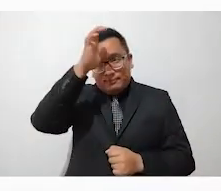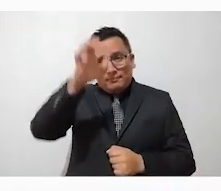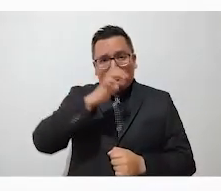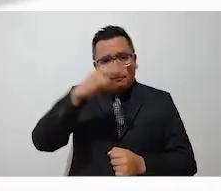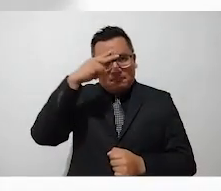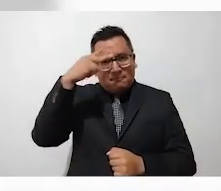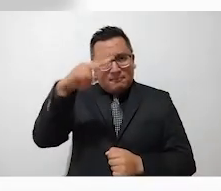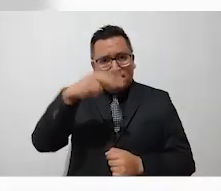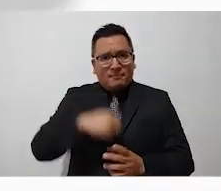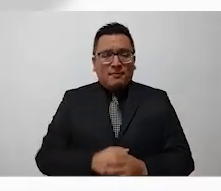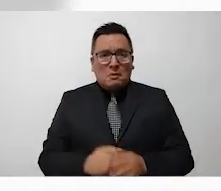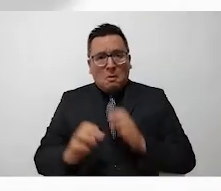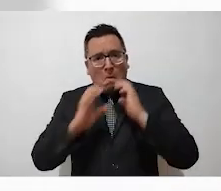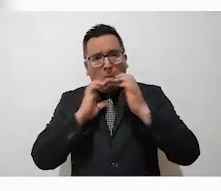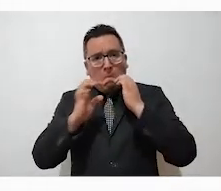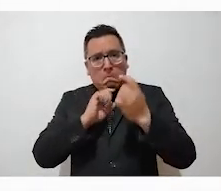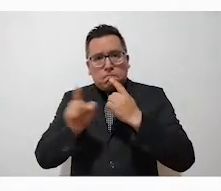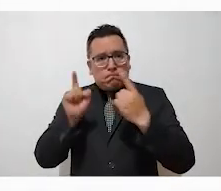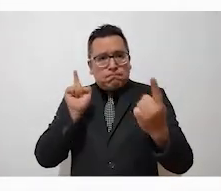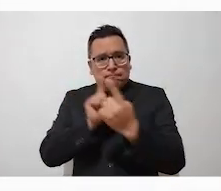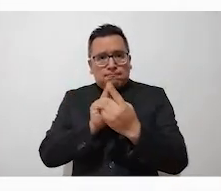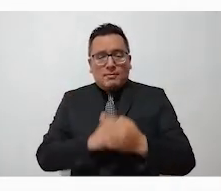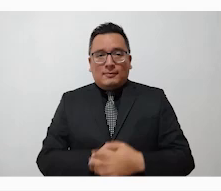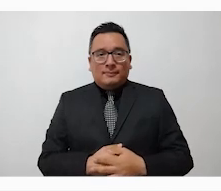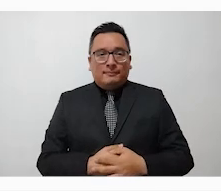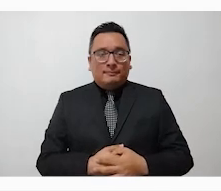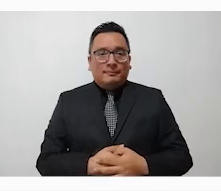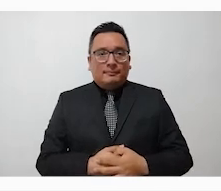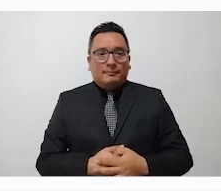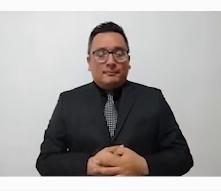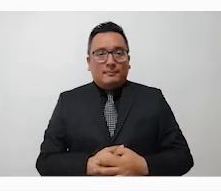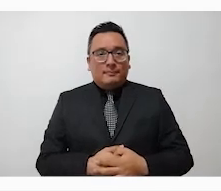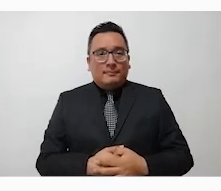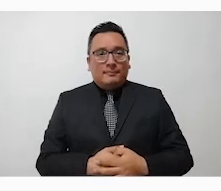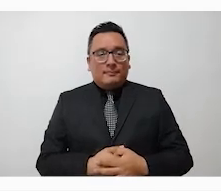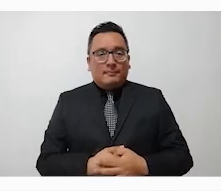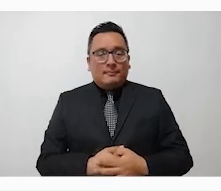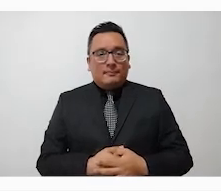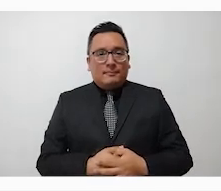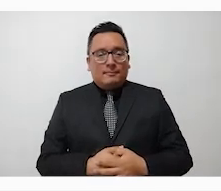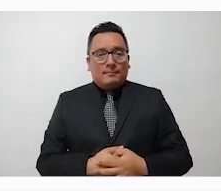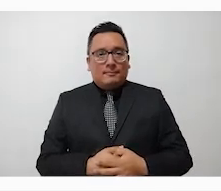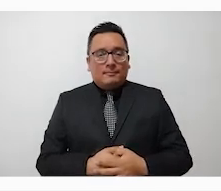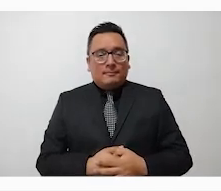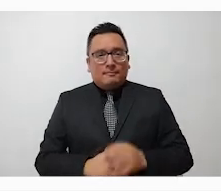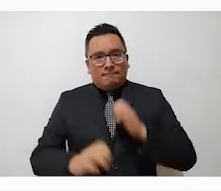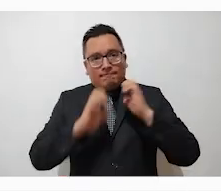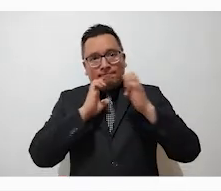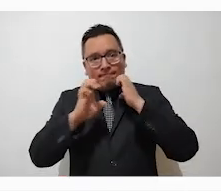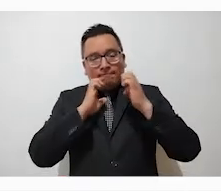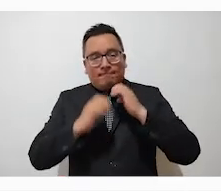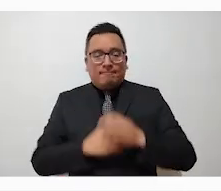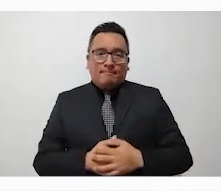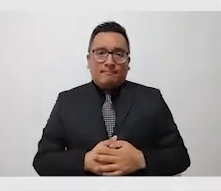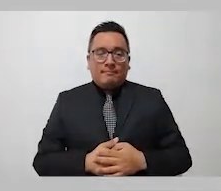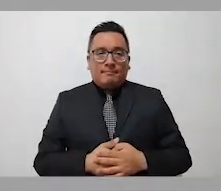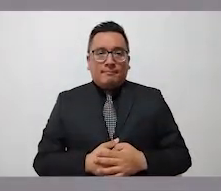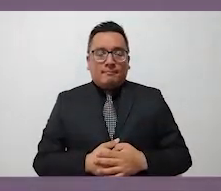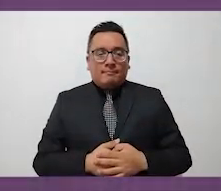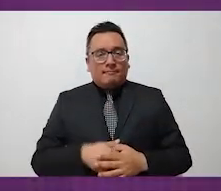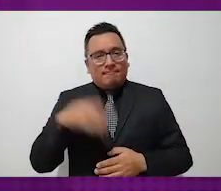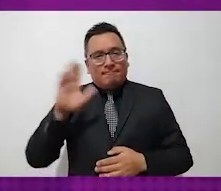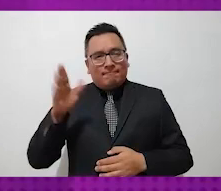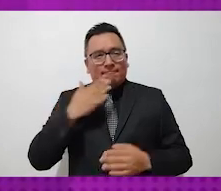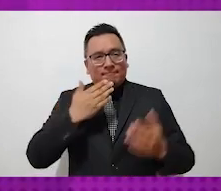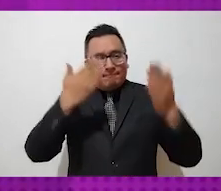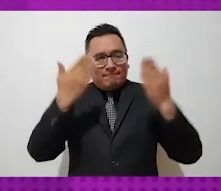vida democrática de Coahuila y de México en comunicación directa con usted. La entrevista.